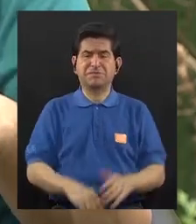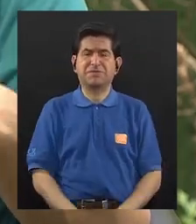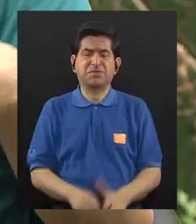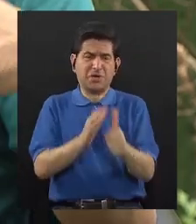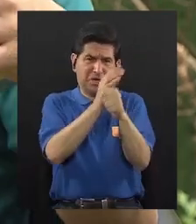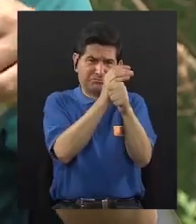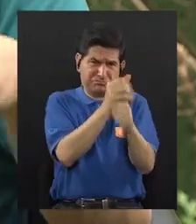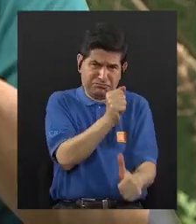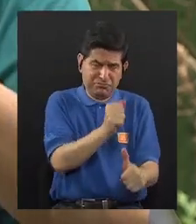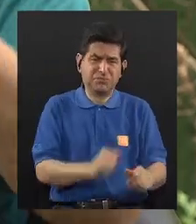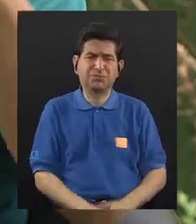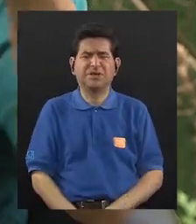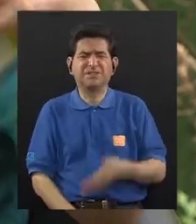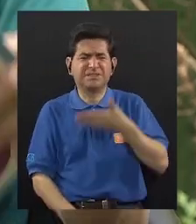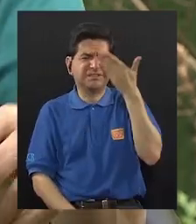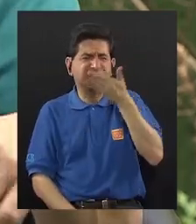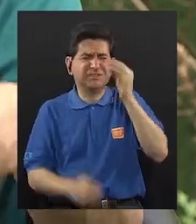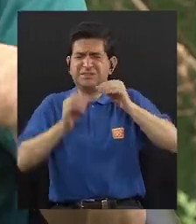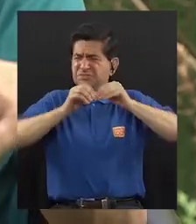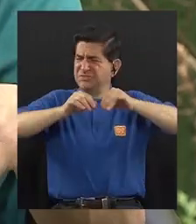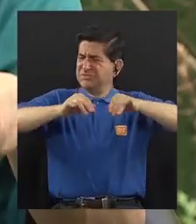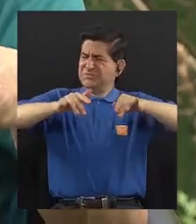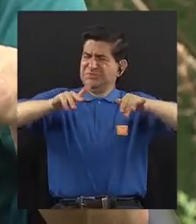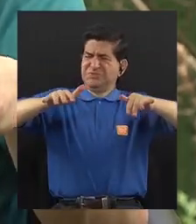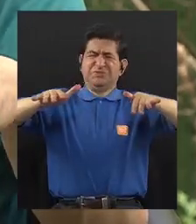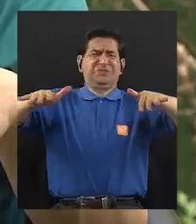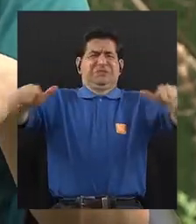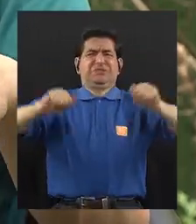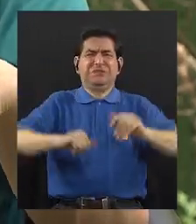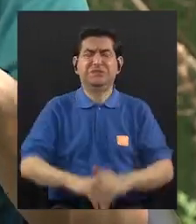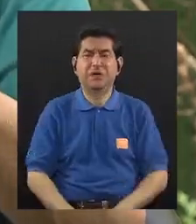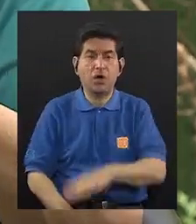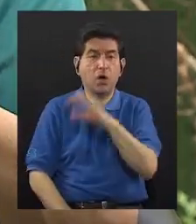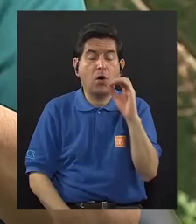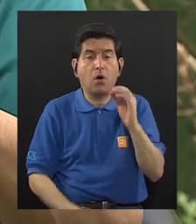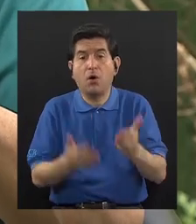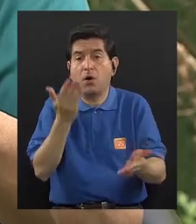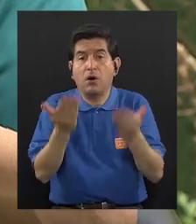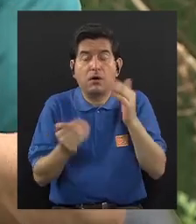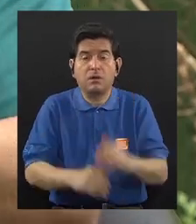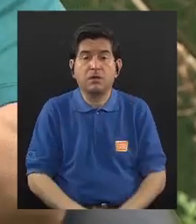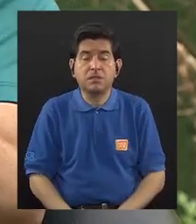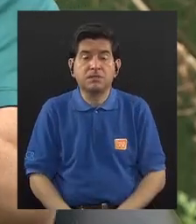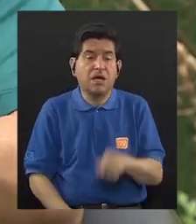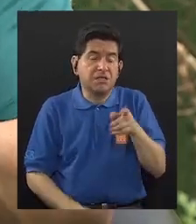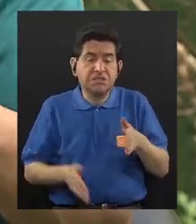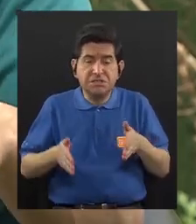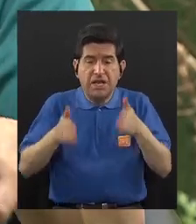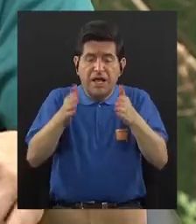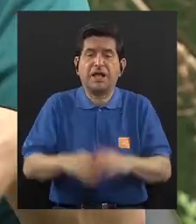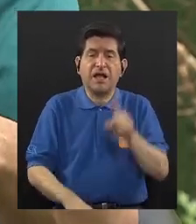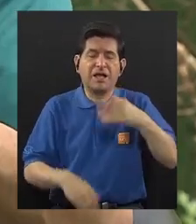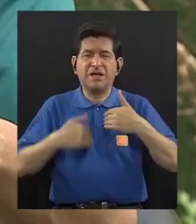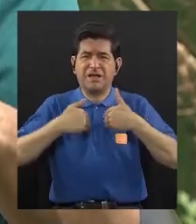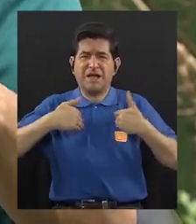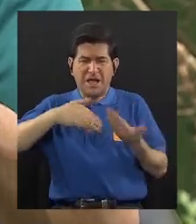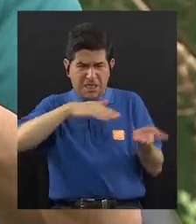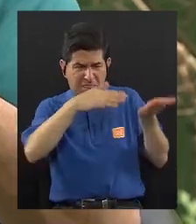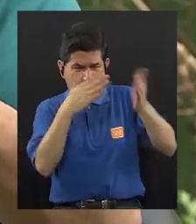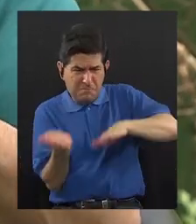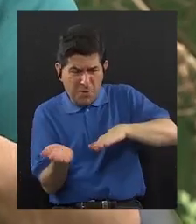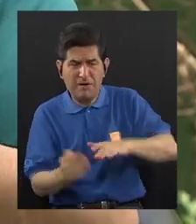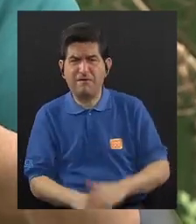personas defecando y los malos olores se esparcen verdad pasando por la calle y hay algún animal muerto